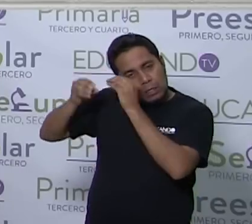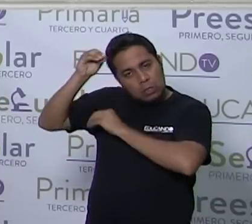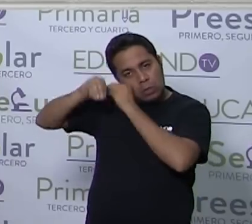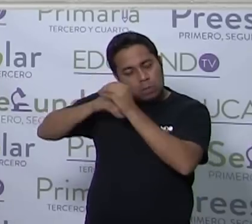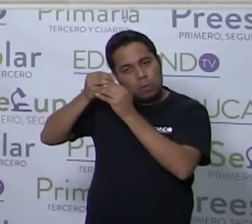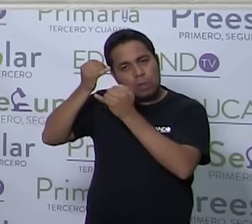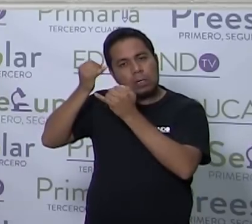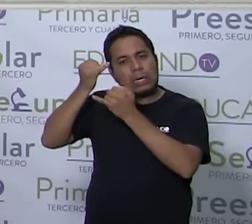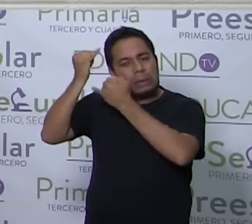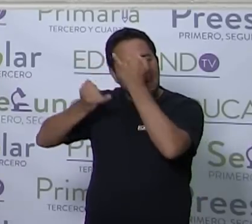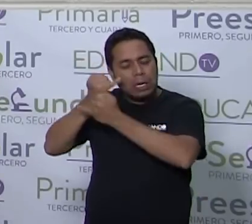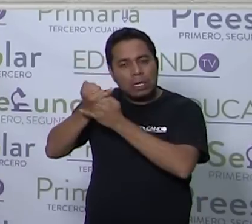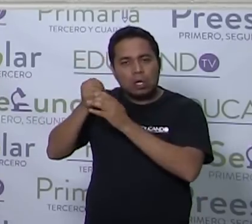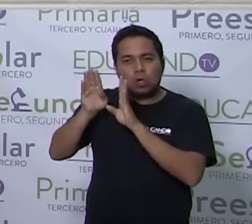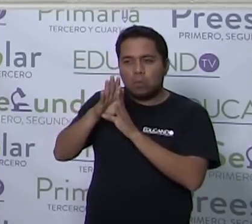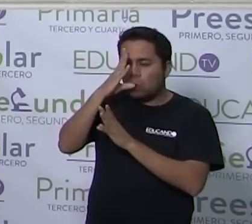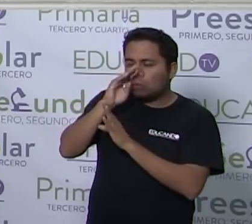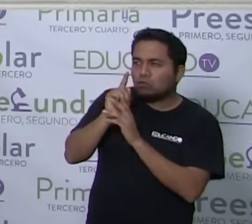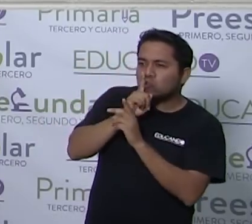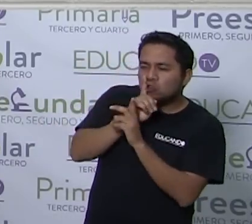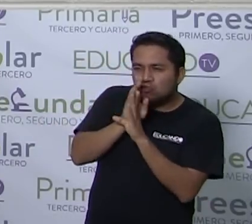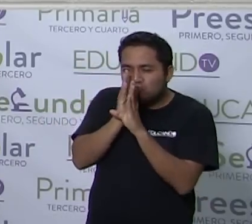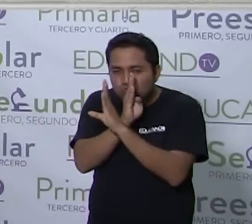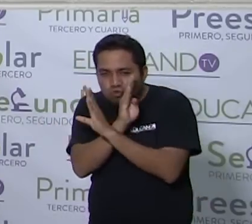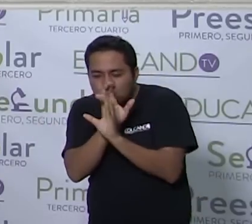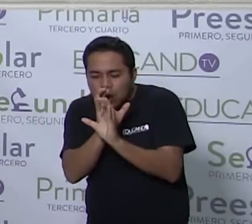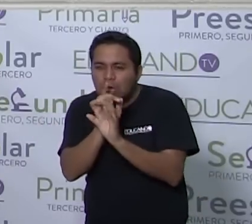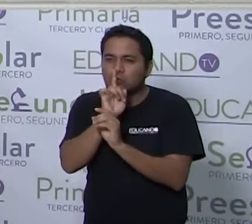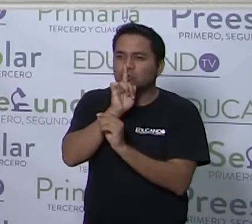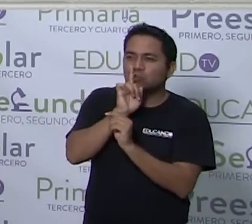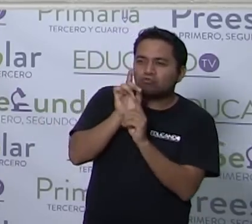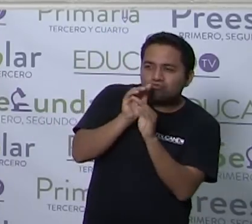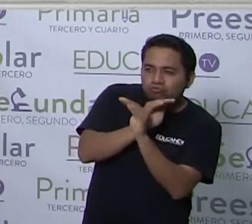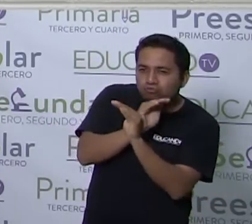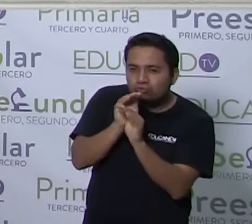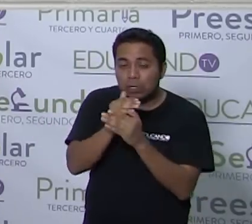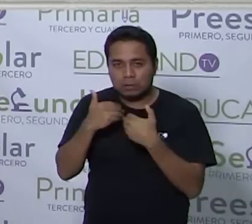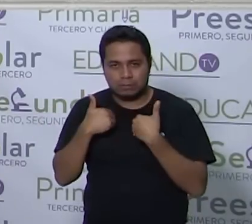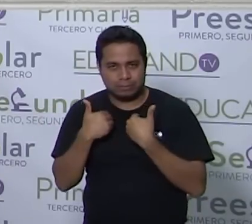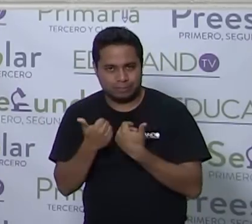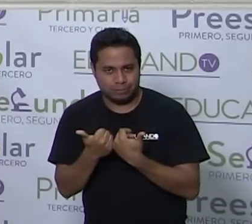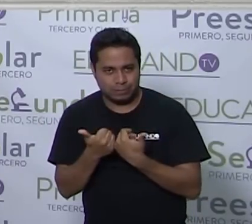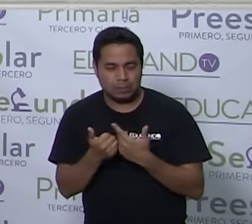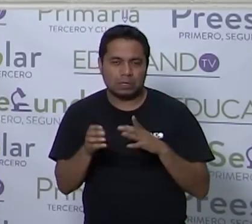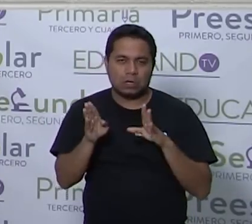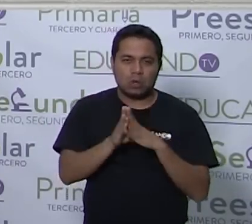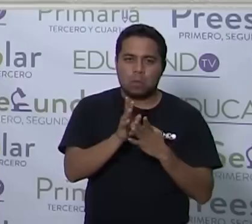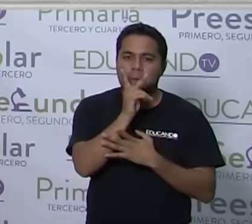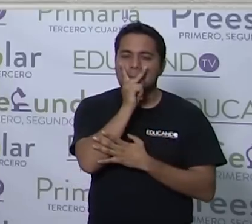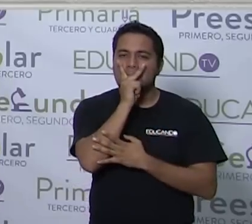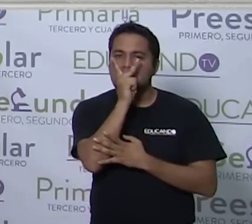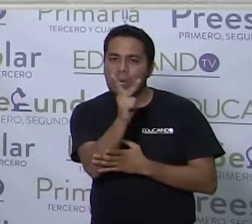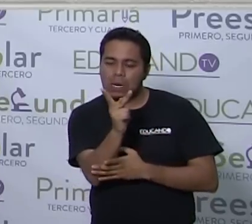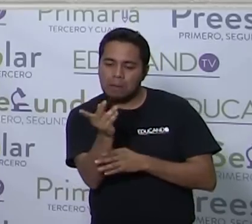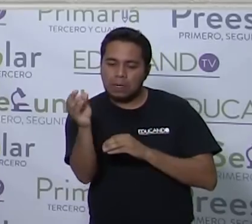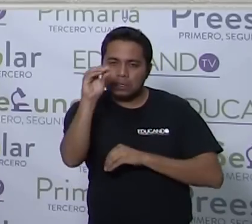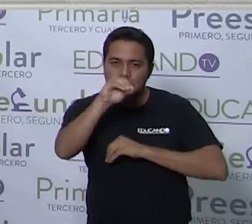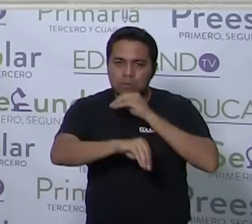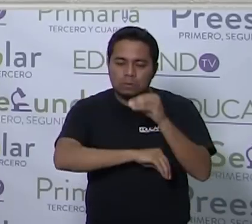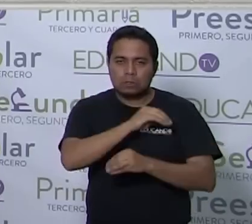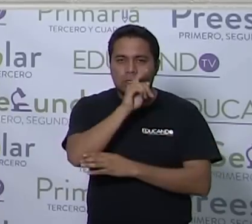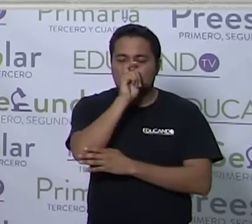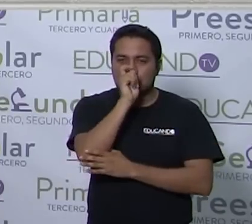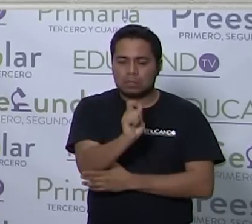acechando sigilosamente, o sea, con mucho cuidado. ¿Me entienden? Cómo las palabras hacen